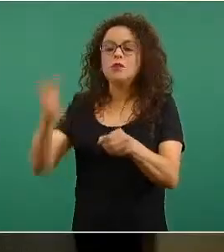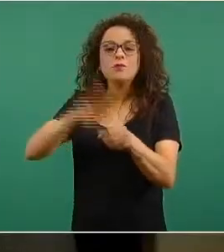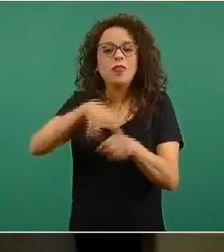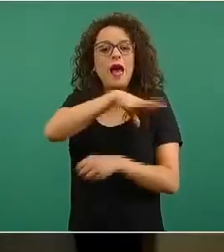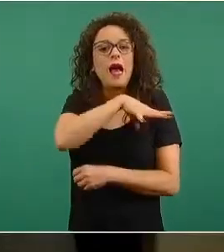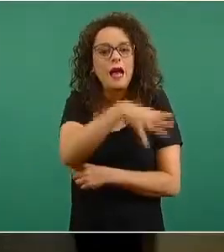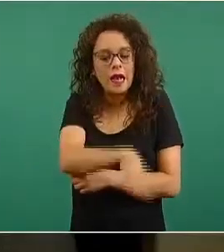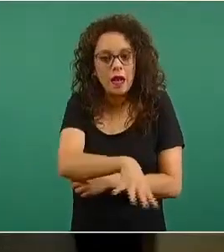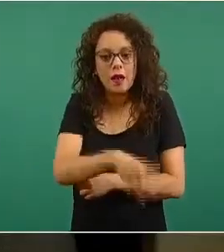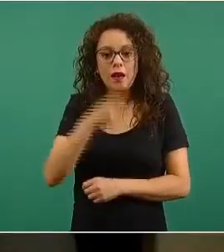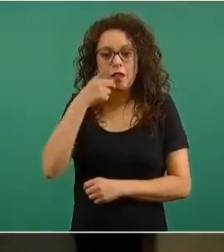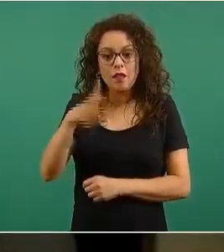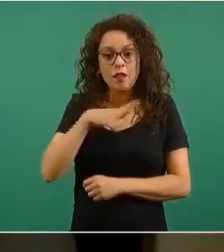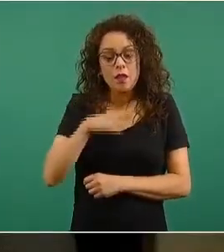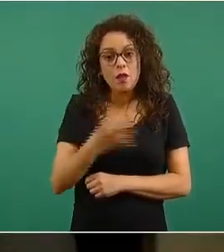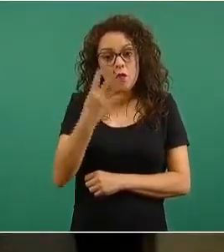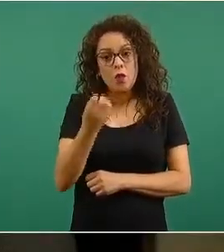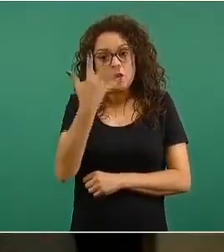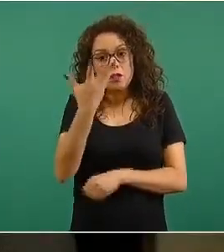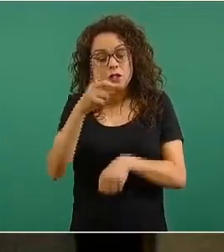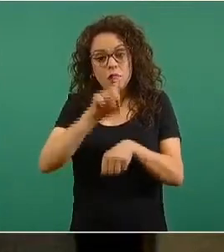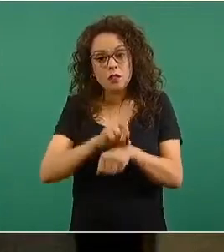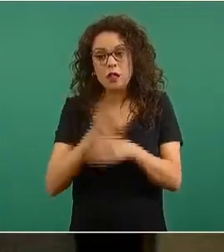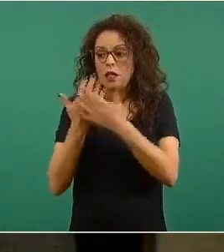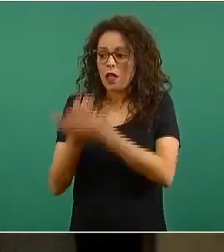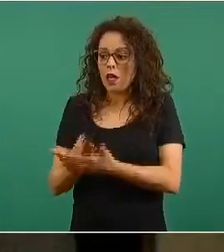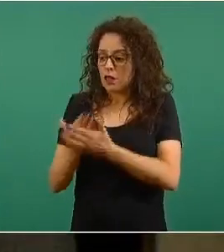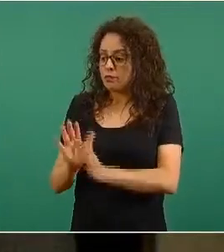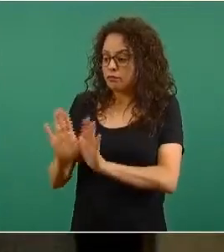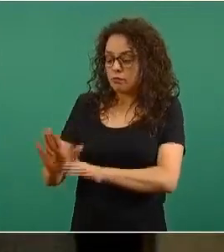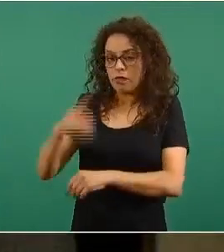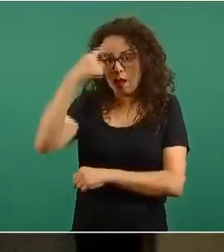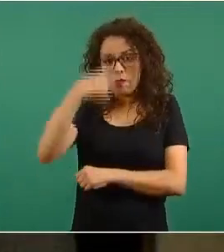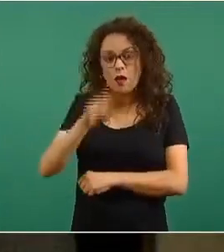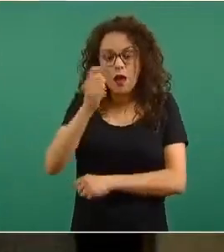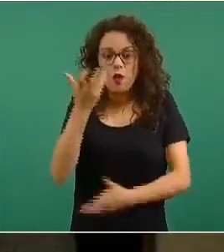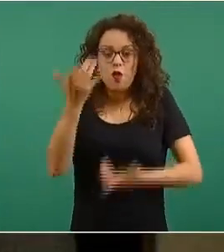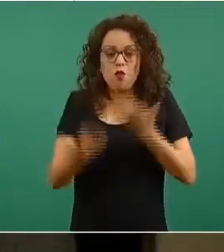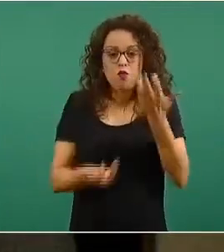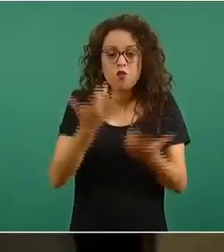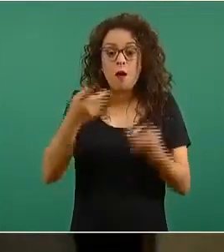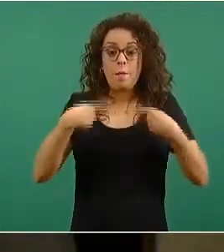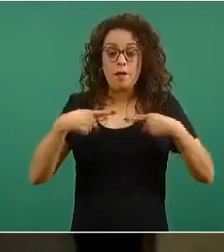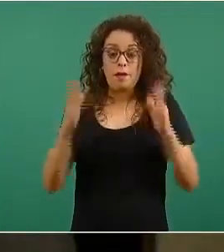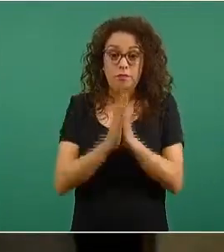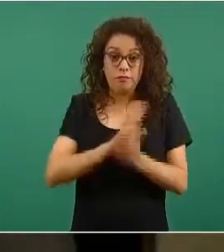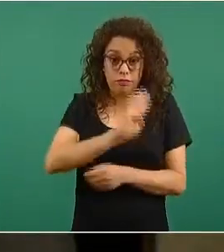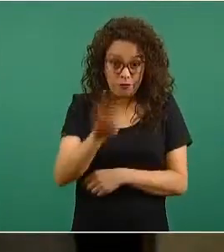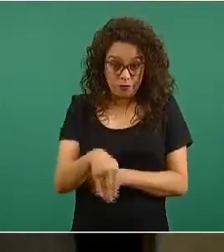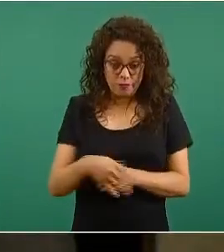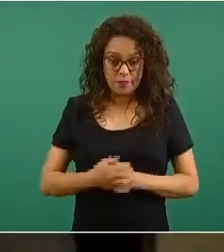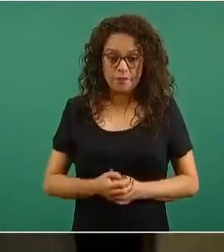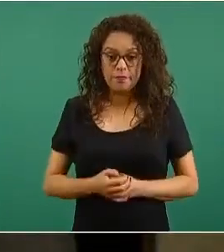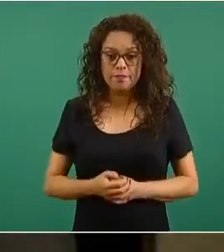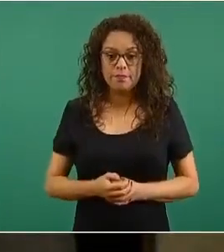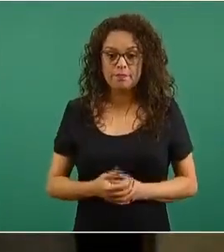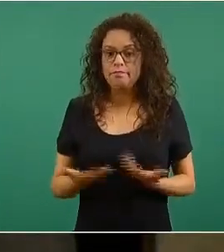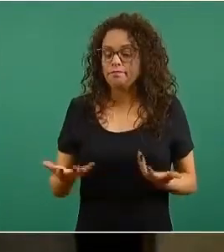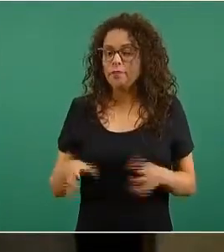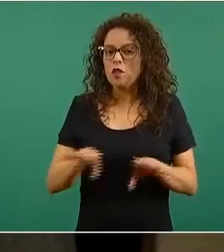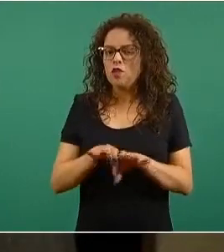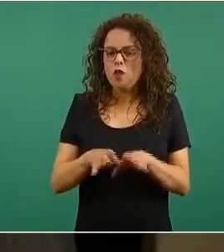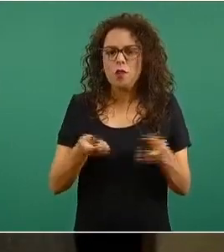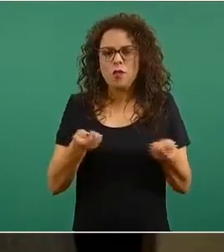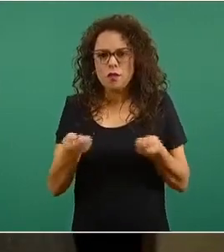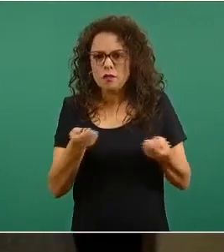hasta 4 o 5 días de esperas para cremar cadáveres, ¿no? Entonces, en los lineamientos de manejo de cadáveres de COVID-19, al